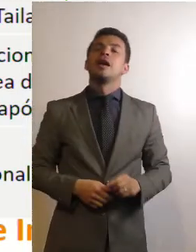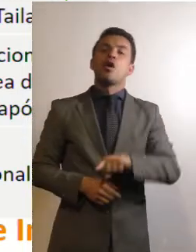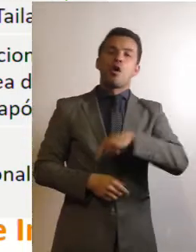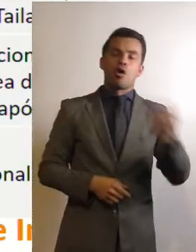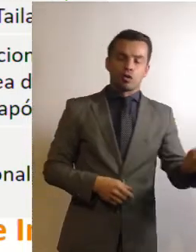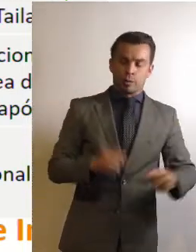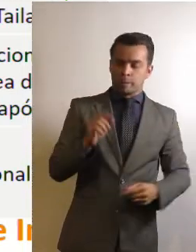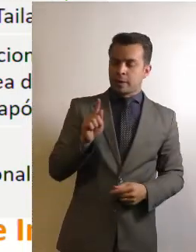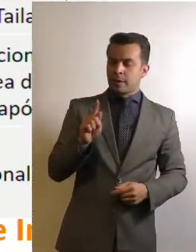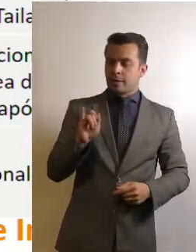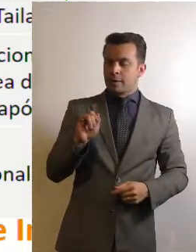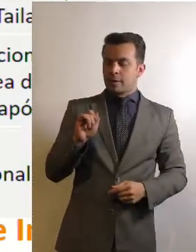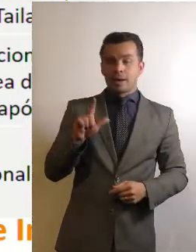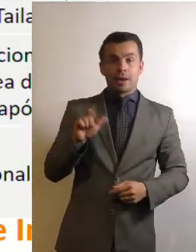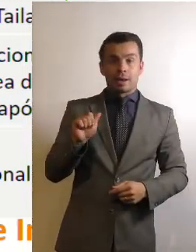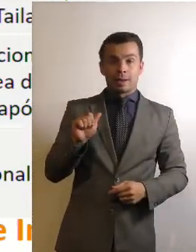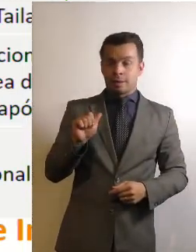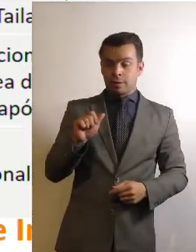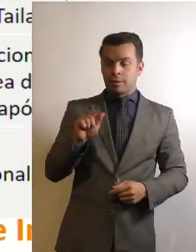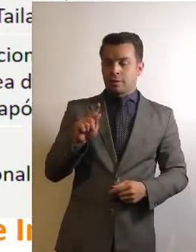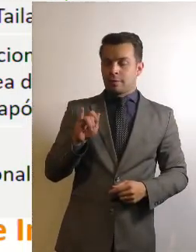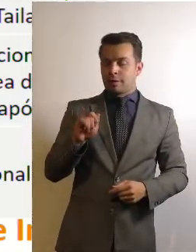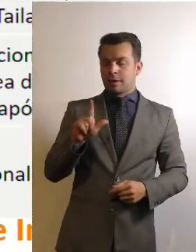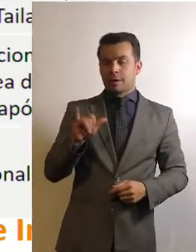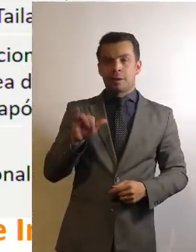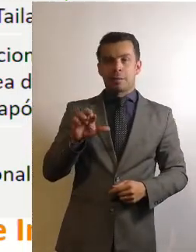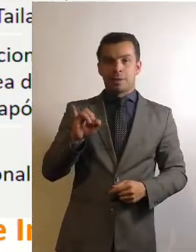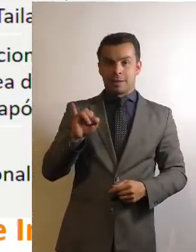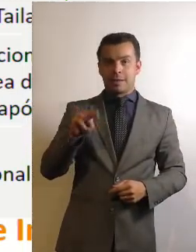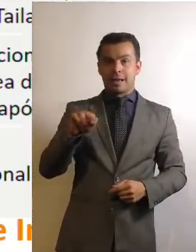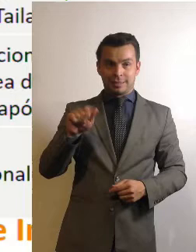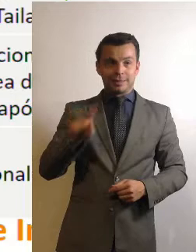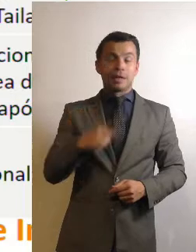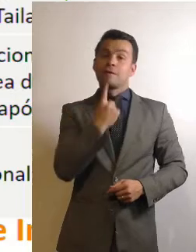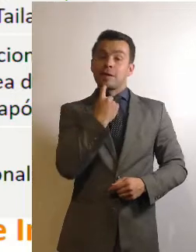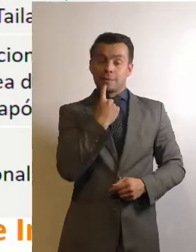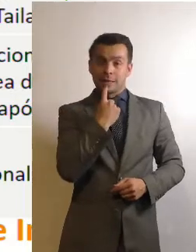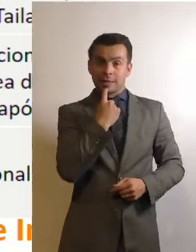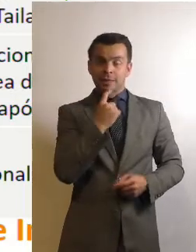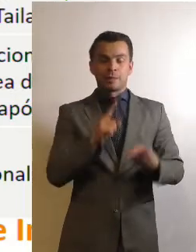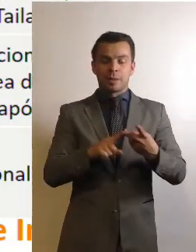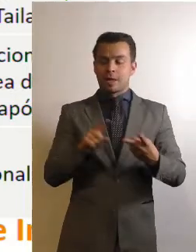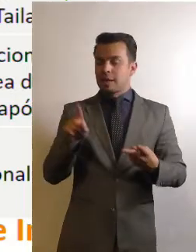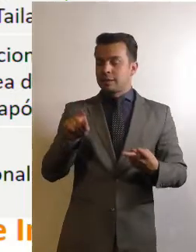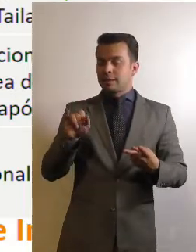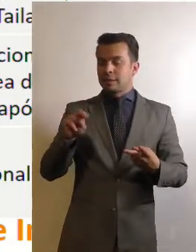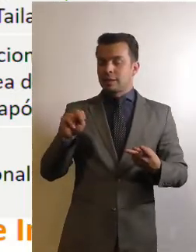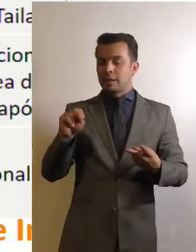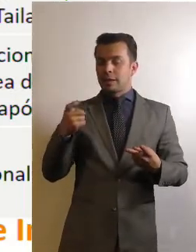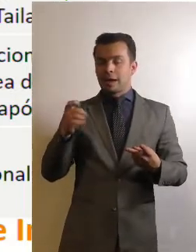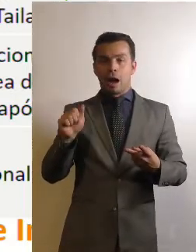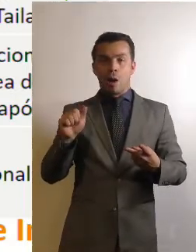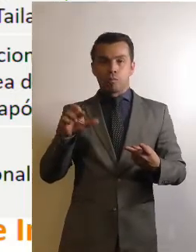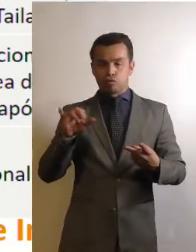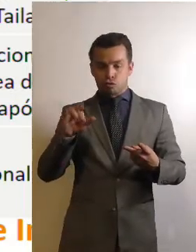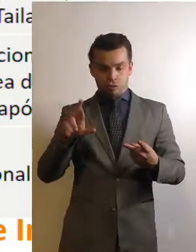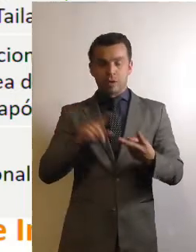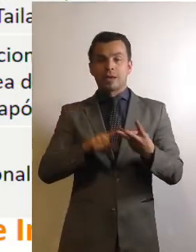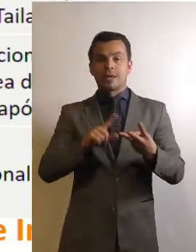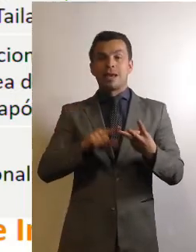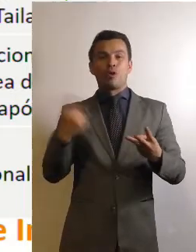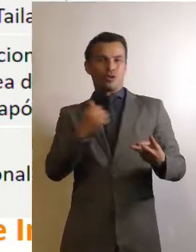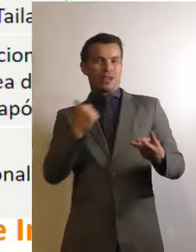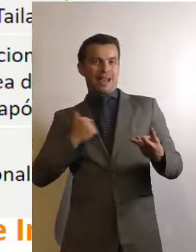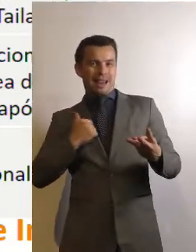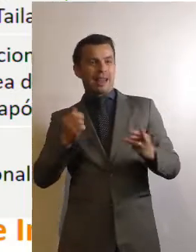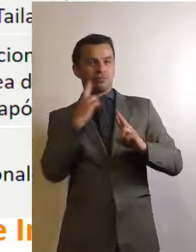Filipinas, Singapur y Canadá. Y actualmente estamos en presentación con una de la Facultad de Odontología, un biosensor para la